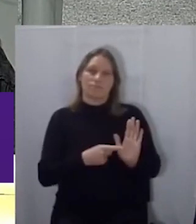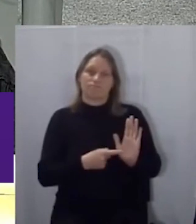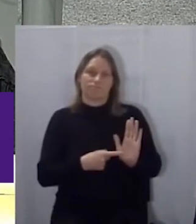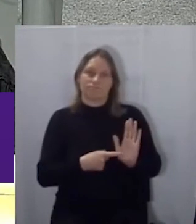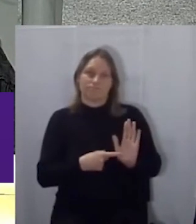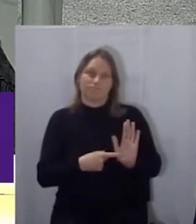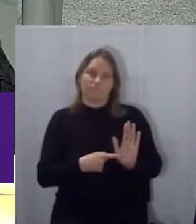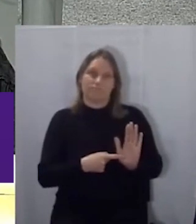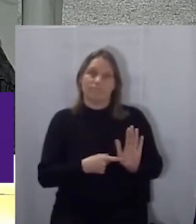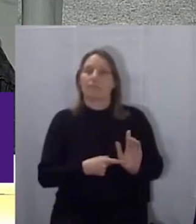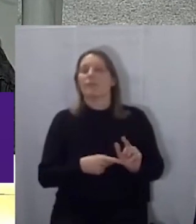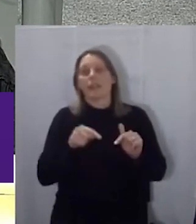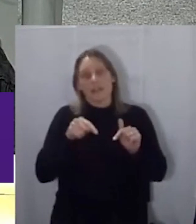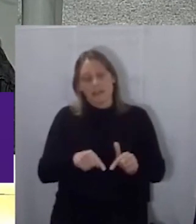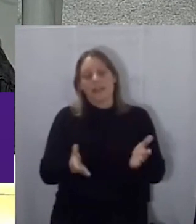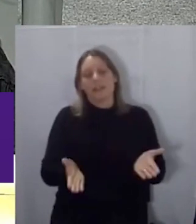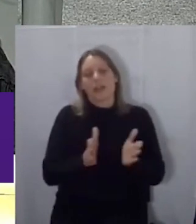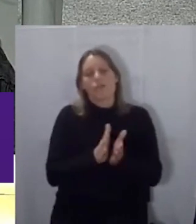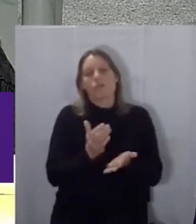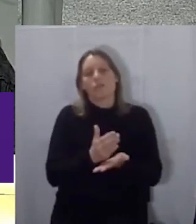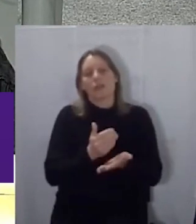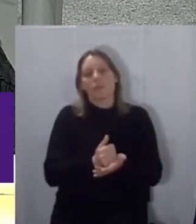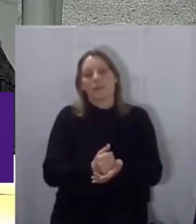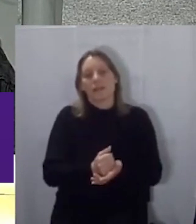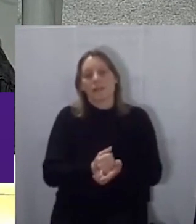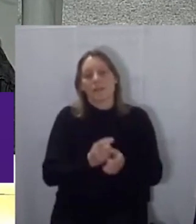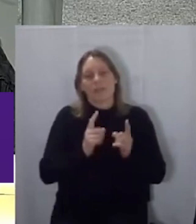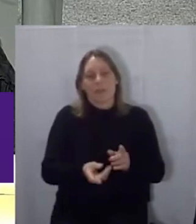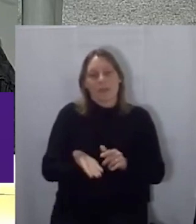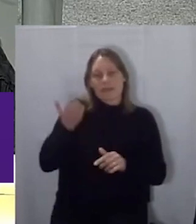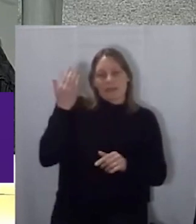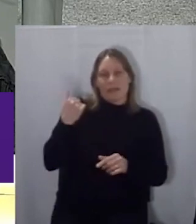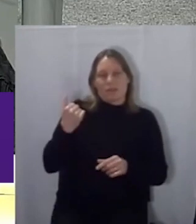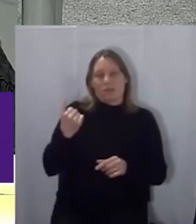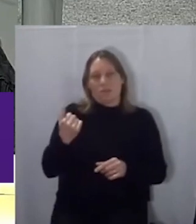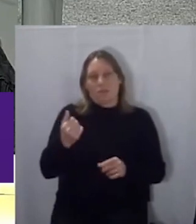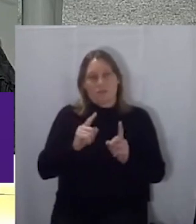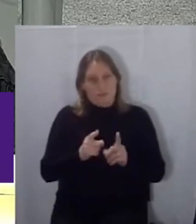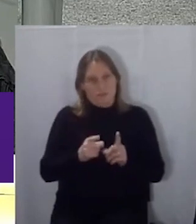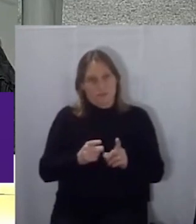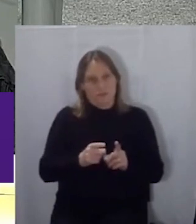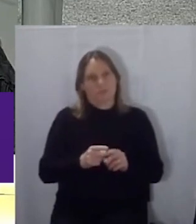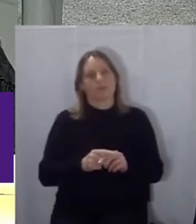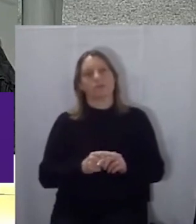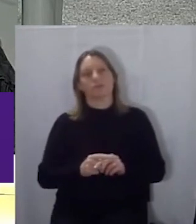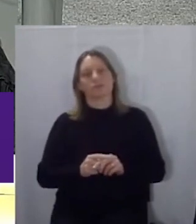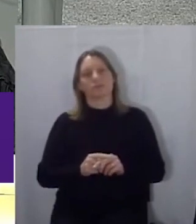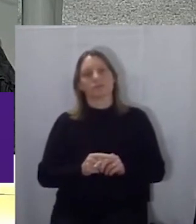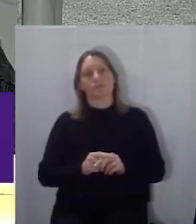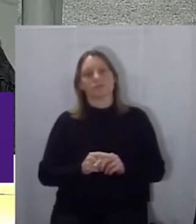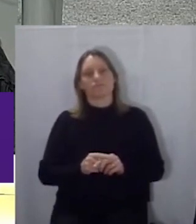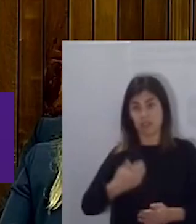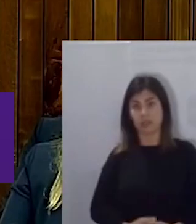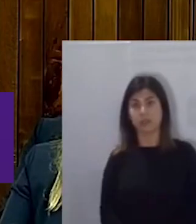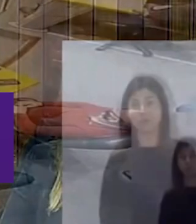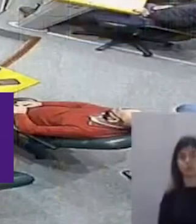importante en el tema de la tasa de control de higiene ambiental que pagan todos los comercios del departamento de Mar. La votación en general y en particular es